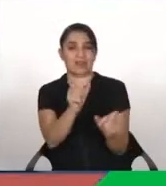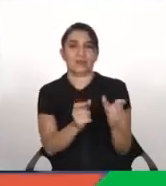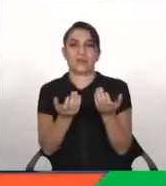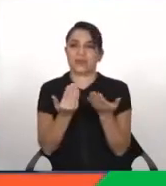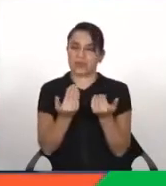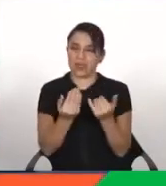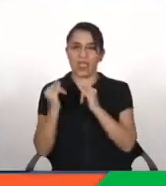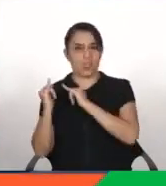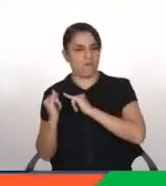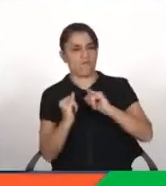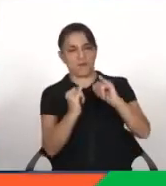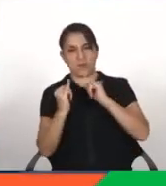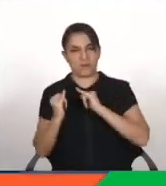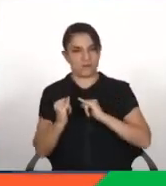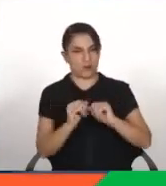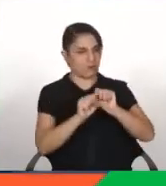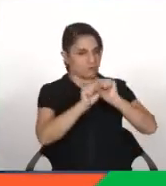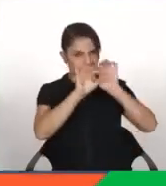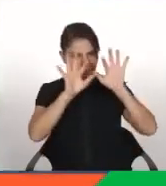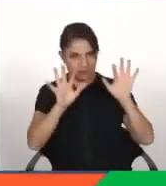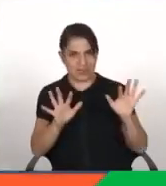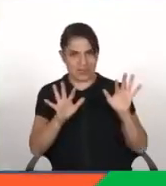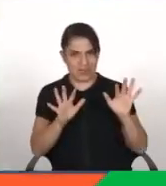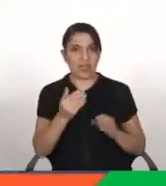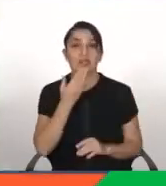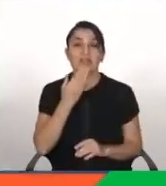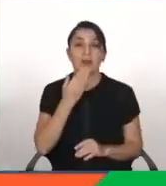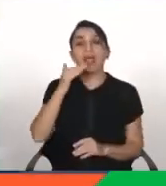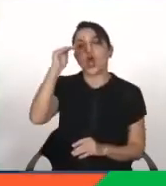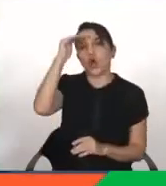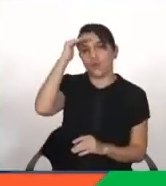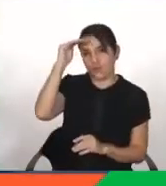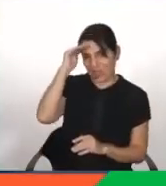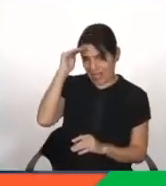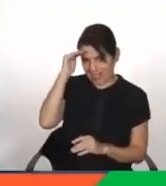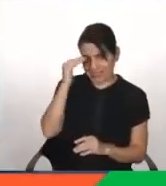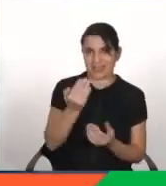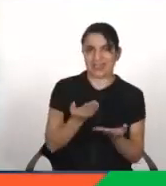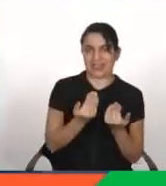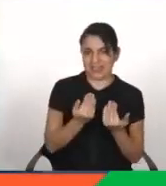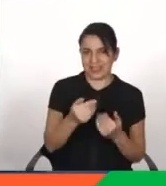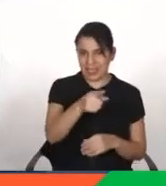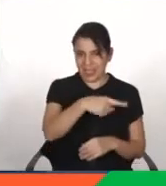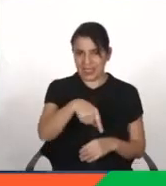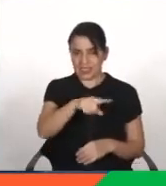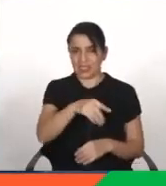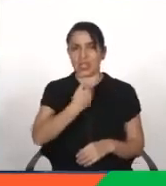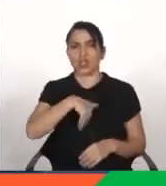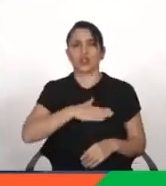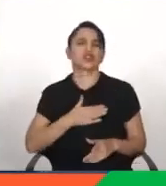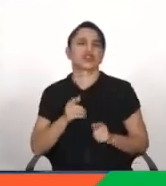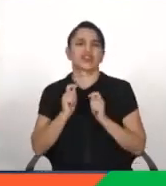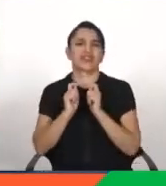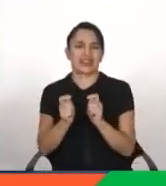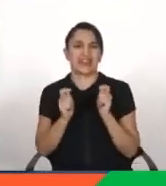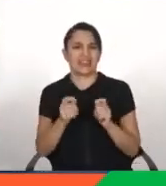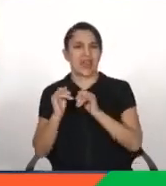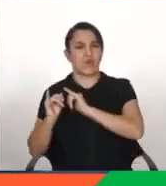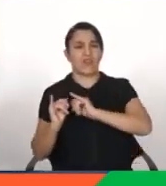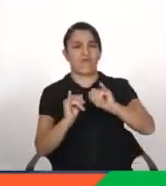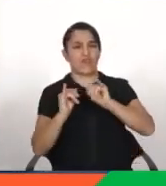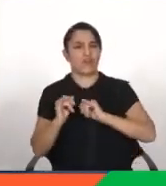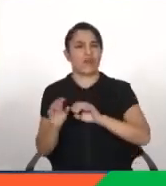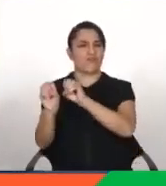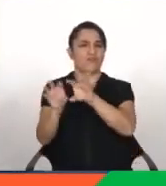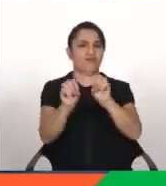es información, o sea, es información contrastada, pero también es creérsela, porque al final nosotros también hacemos una labor, intentamos, no yo, o sea, todos mis compañeros, o sea,